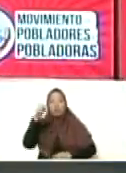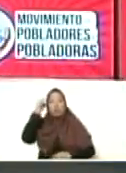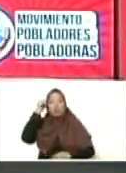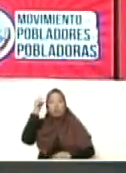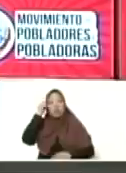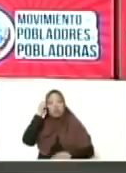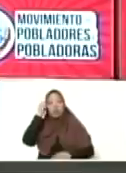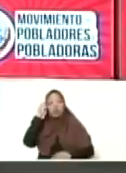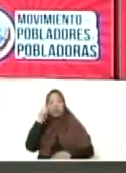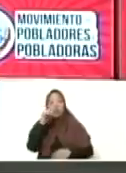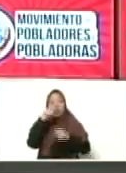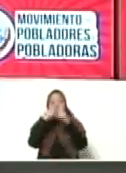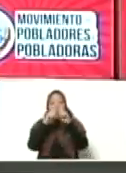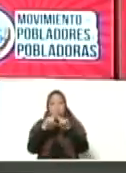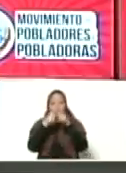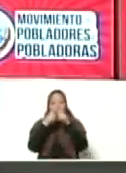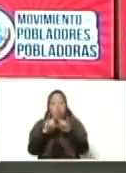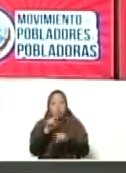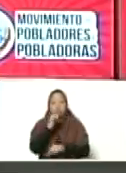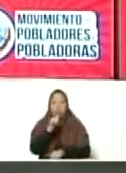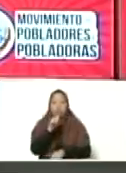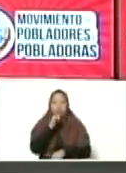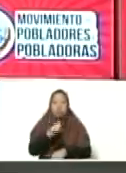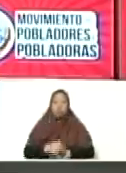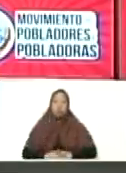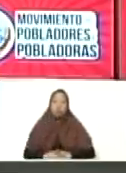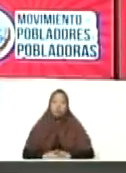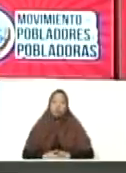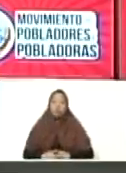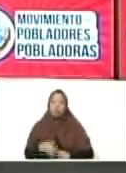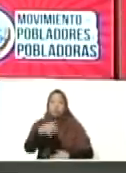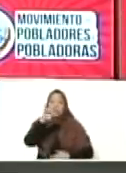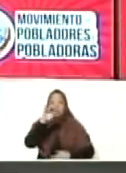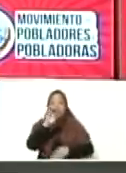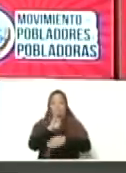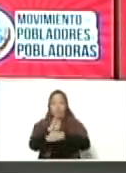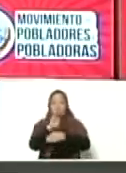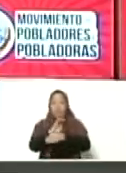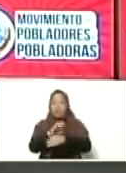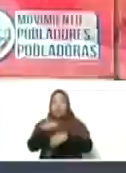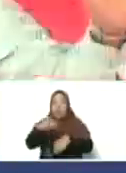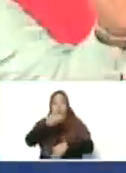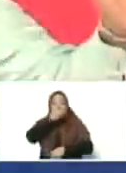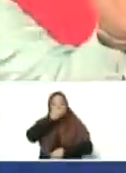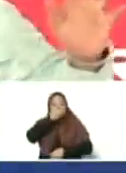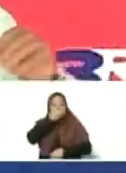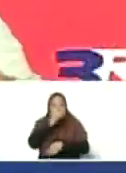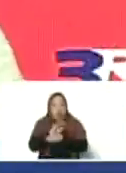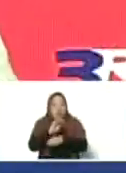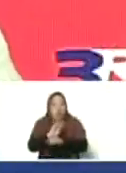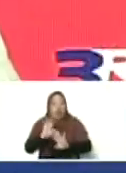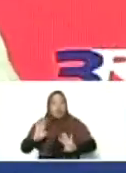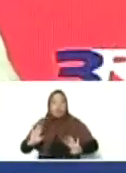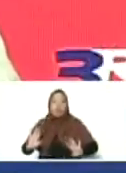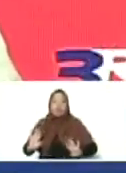dándome datos hay que cuidarse mi mente se puso la máscara el mismo dios